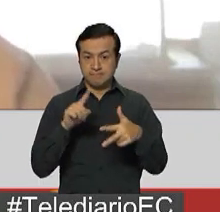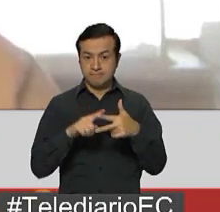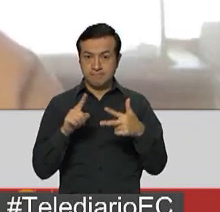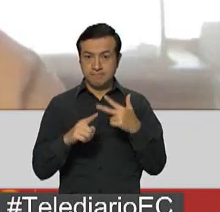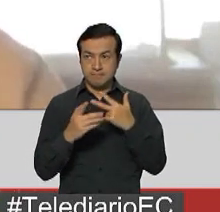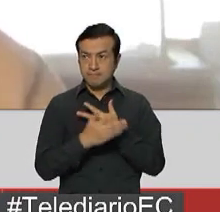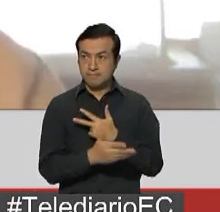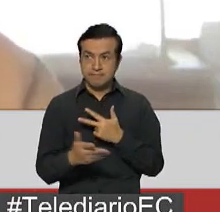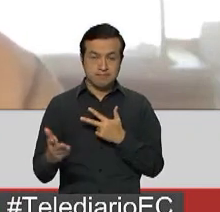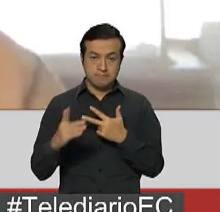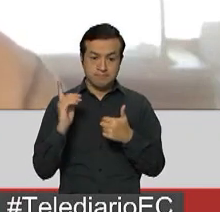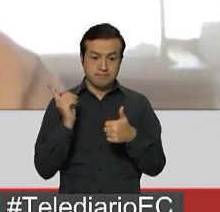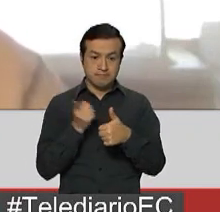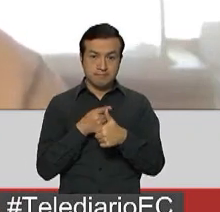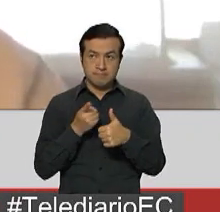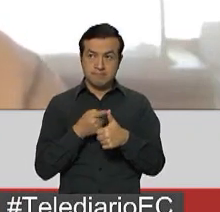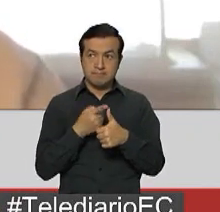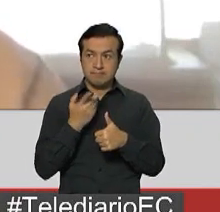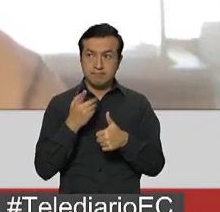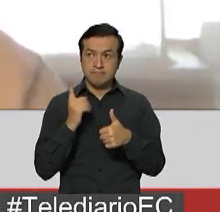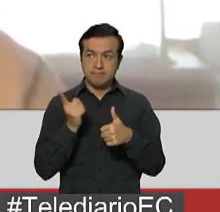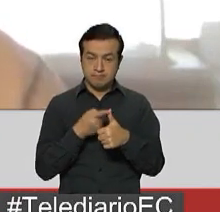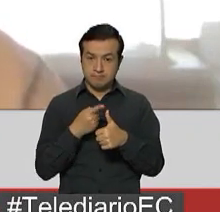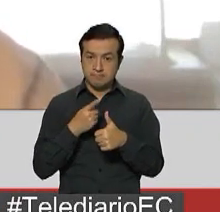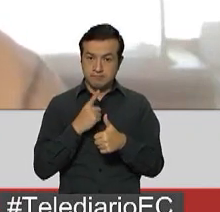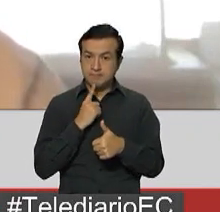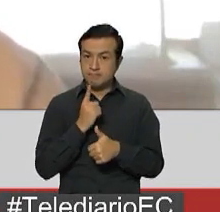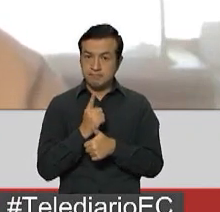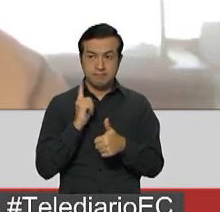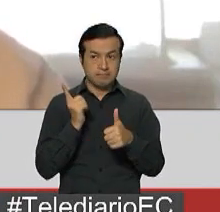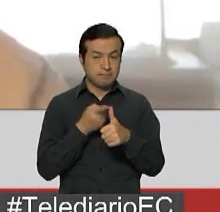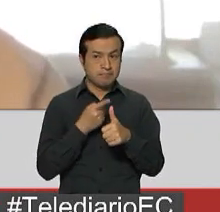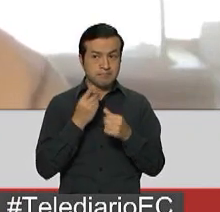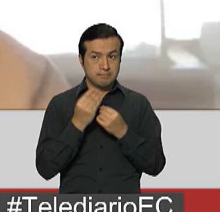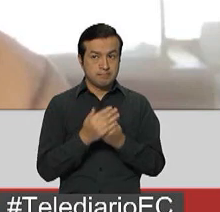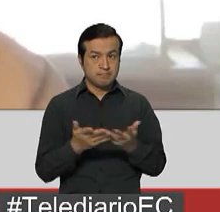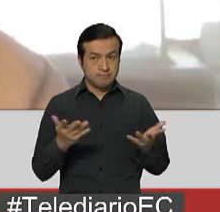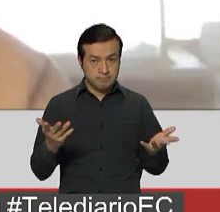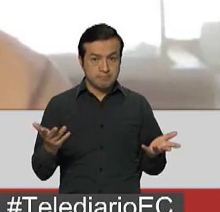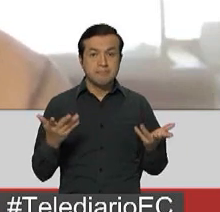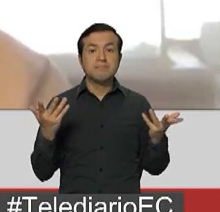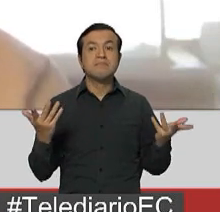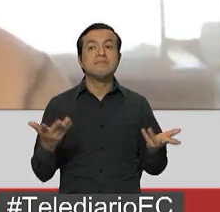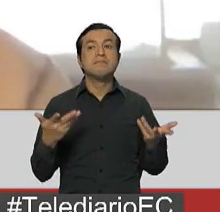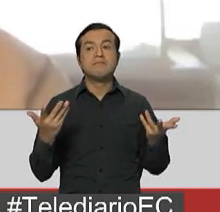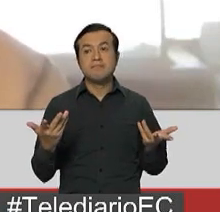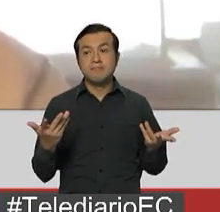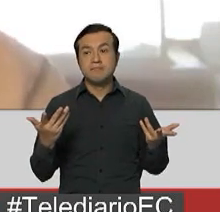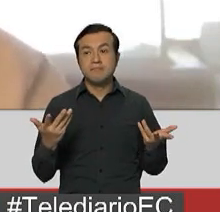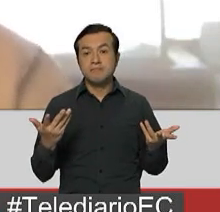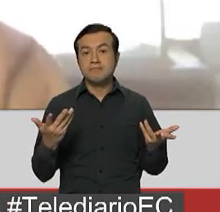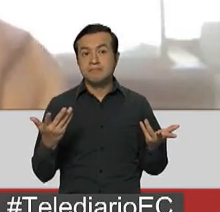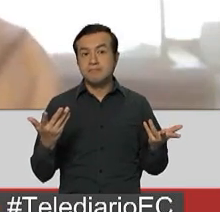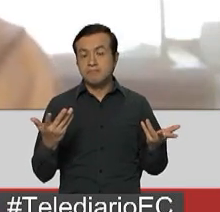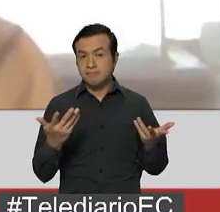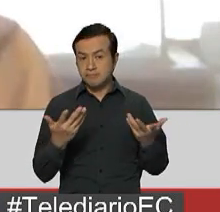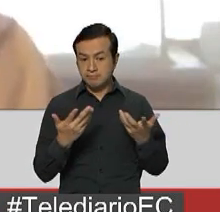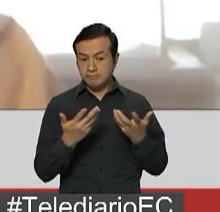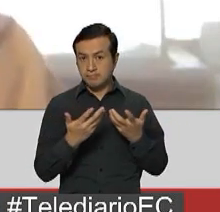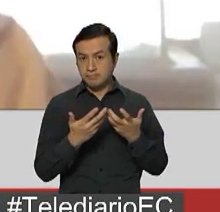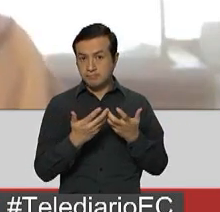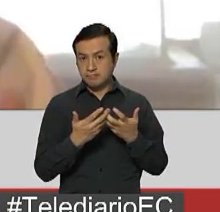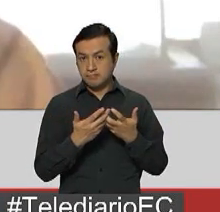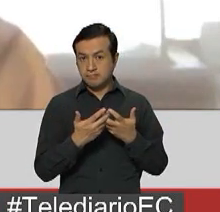de acción el primero gracias precisamente el primero tiene que ver con poner en armonía la